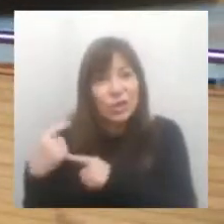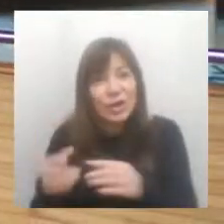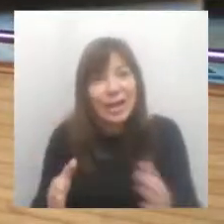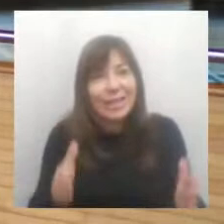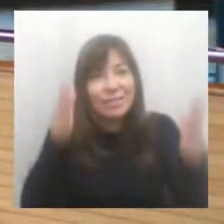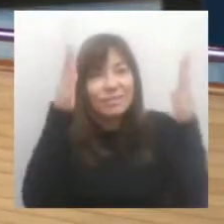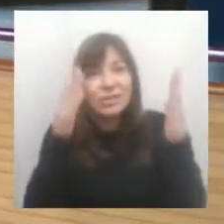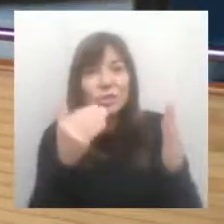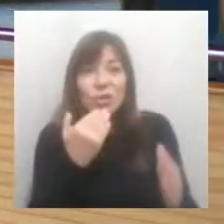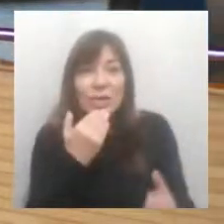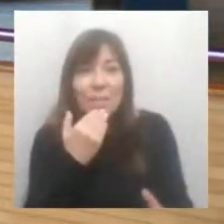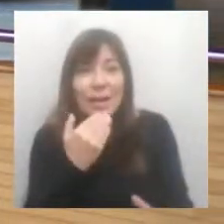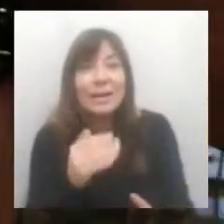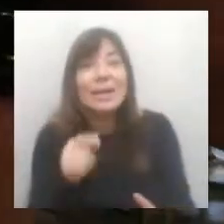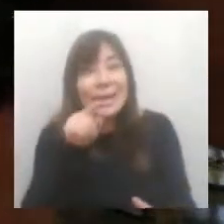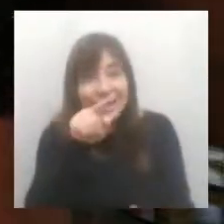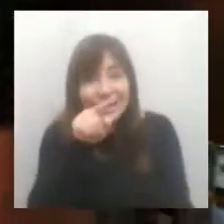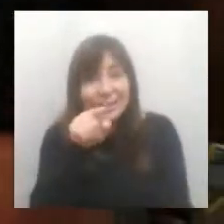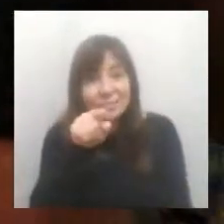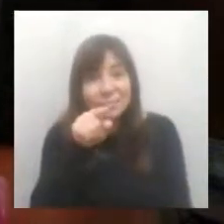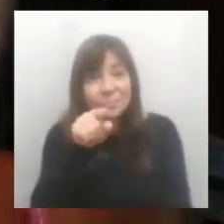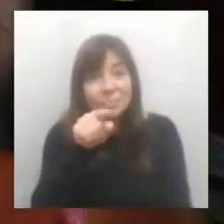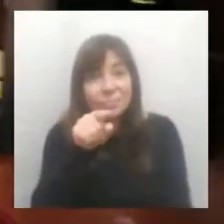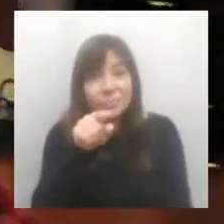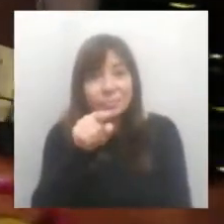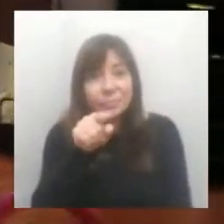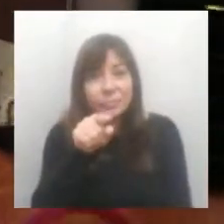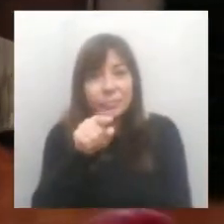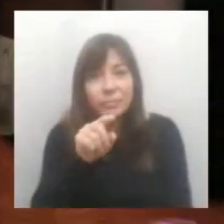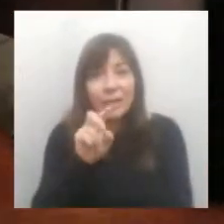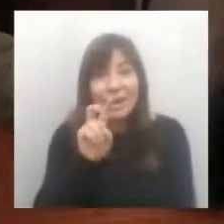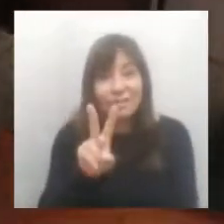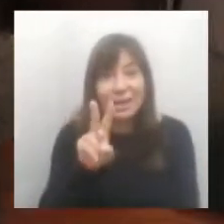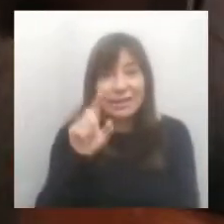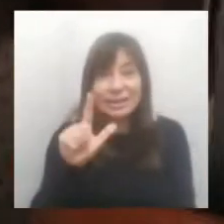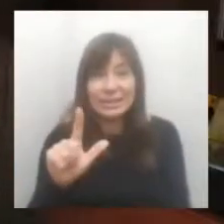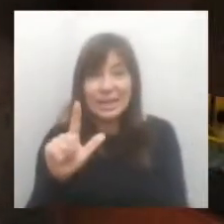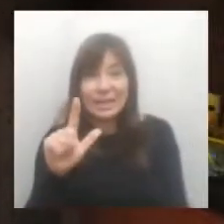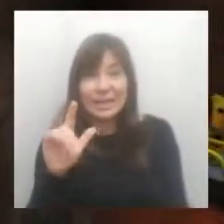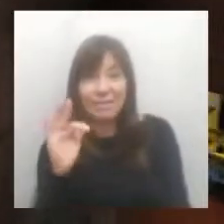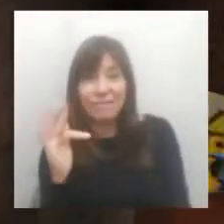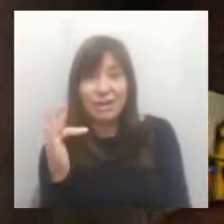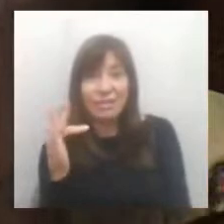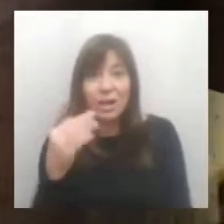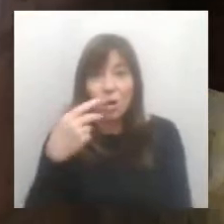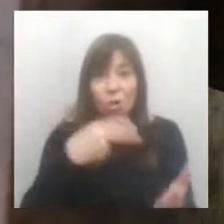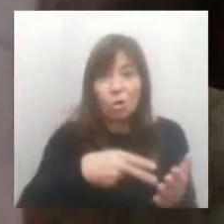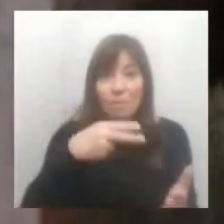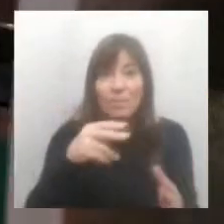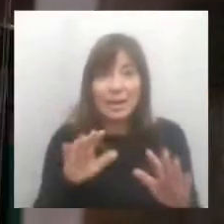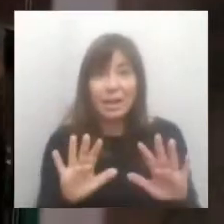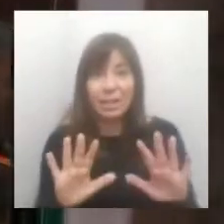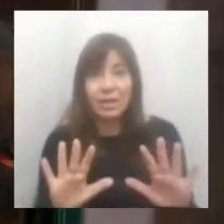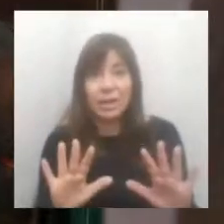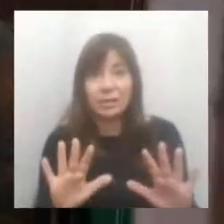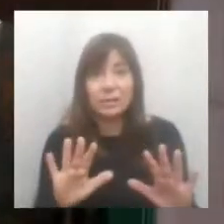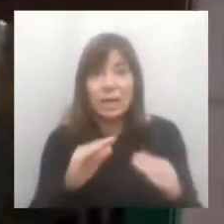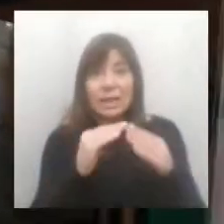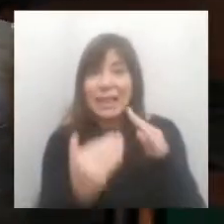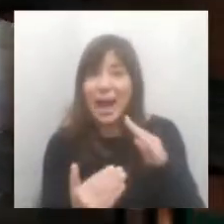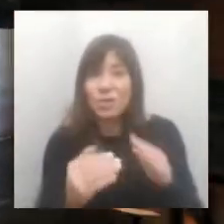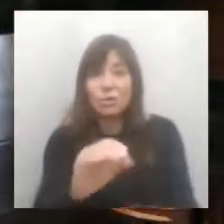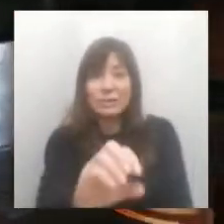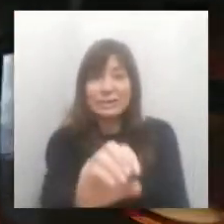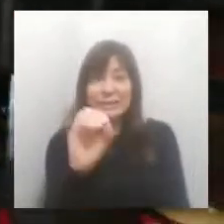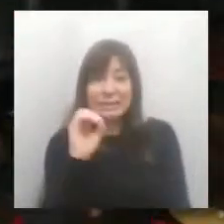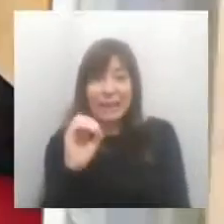particular. Este edificio es un edificio que, al 27 de febrero del 2010, no sufrió prácticamente ningún daño,